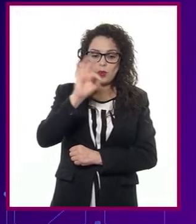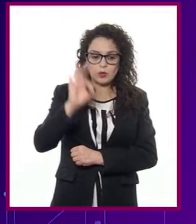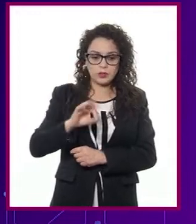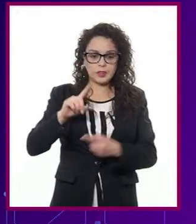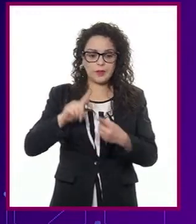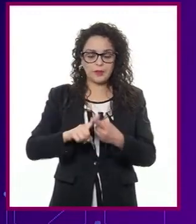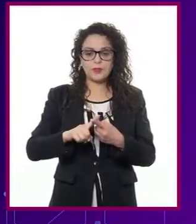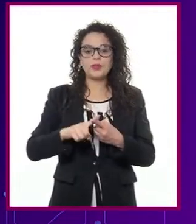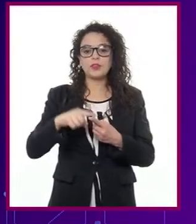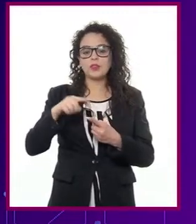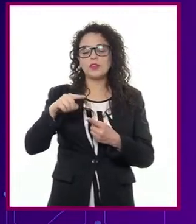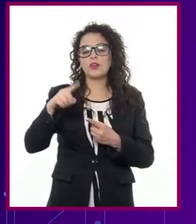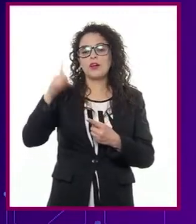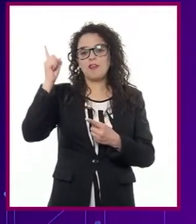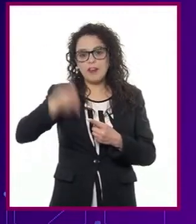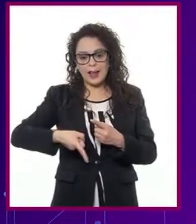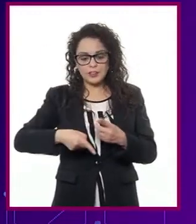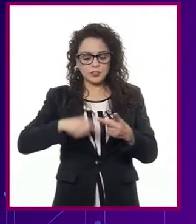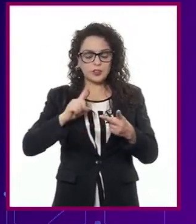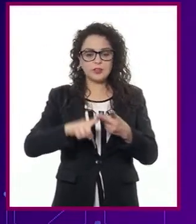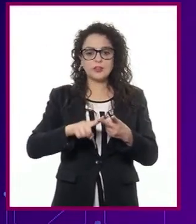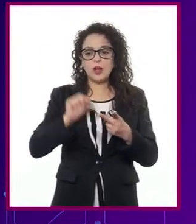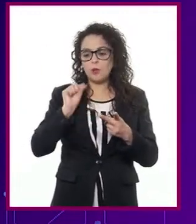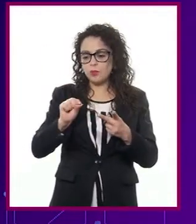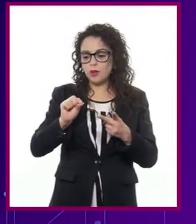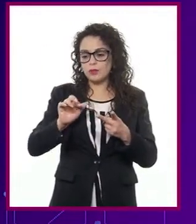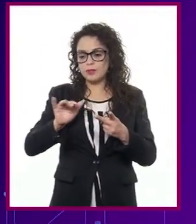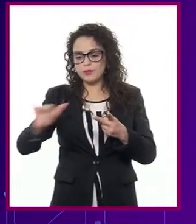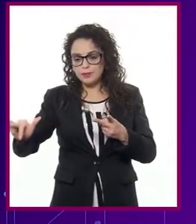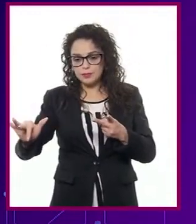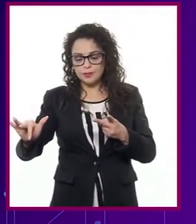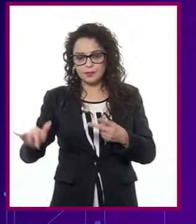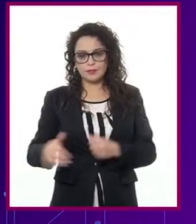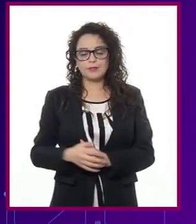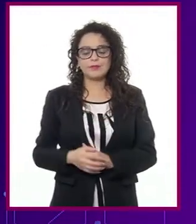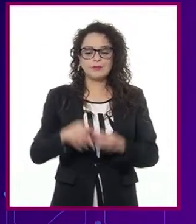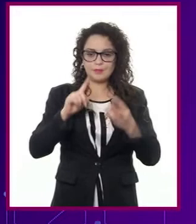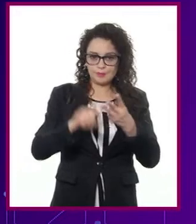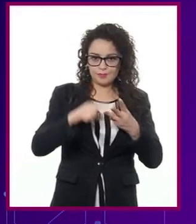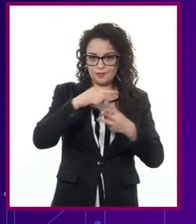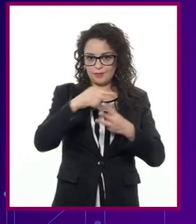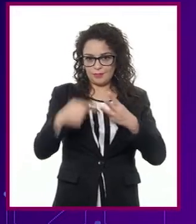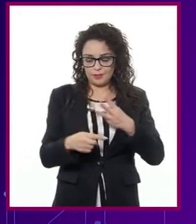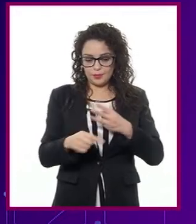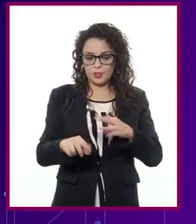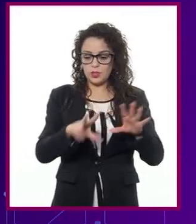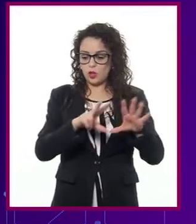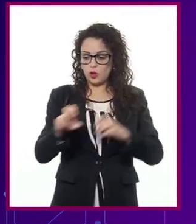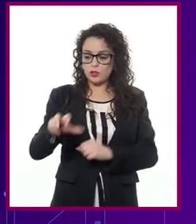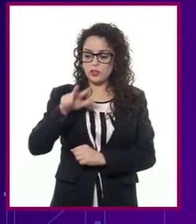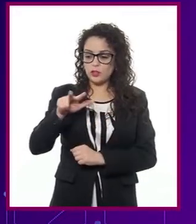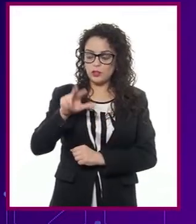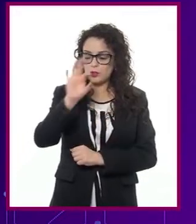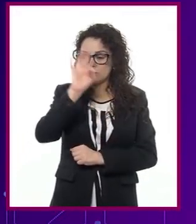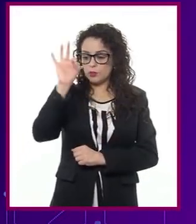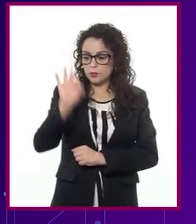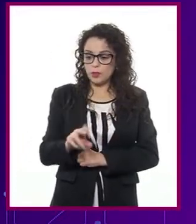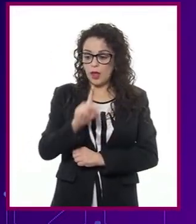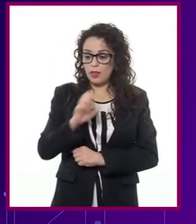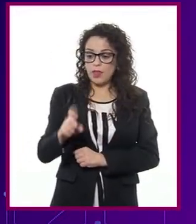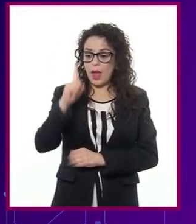fracción o como número decimal. Para calcular 818% de